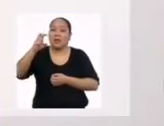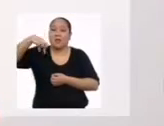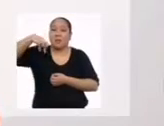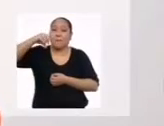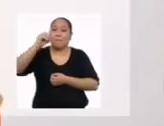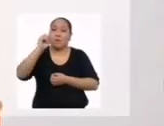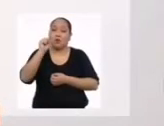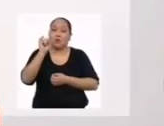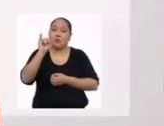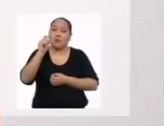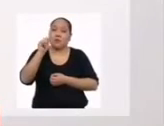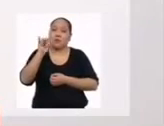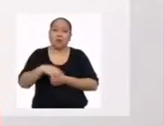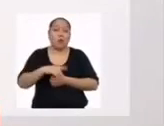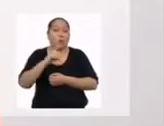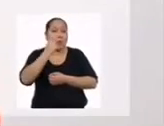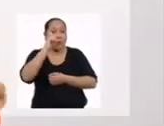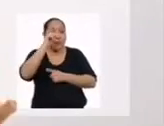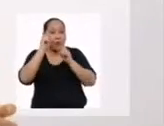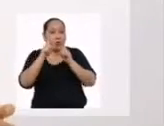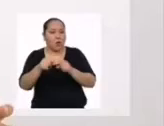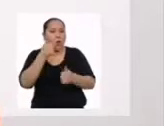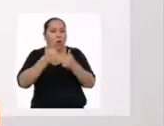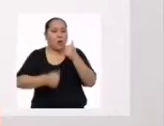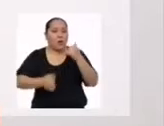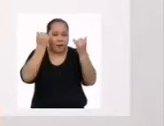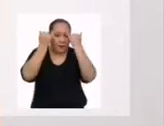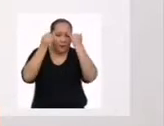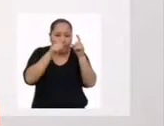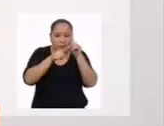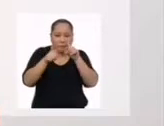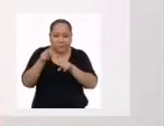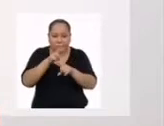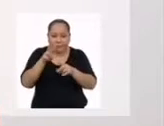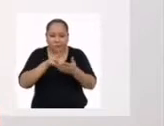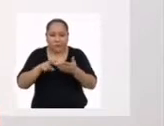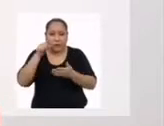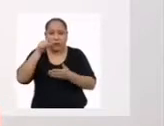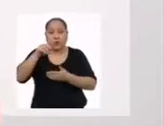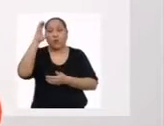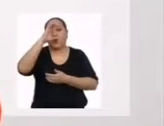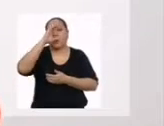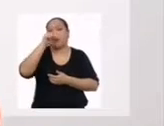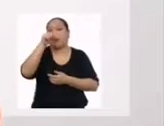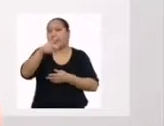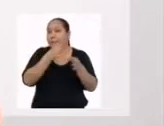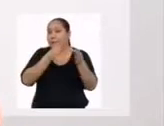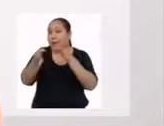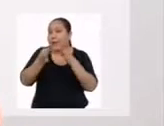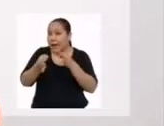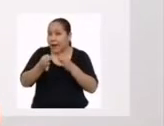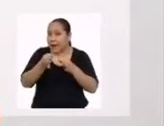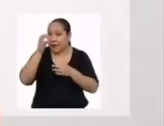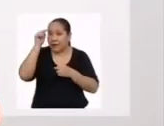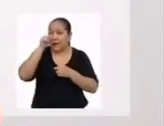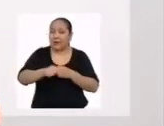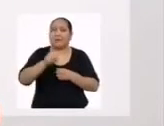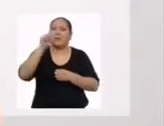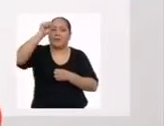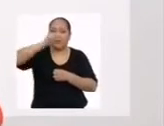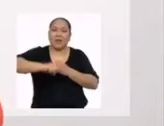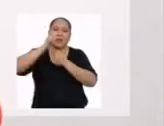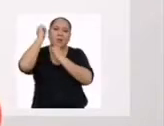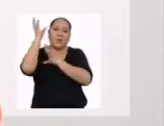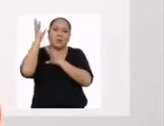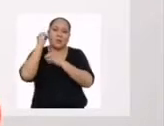debes preguntarte y reconocer es cuál es la intención que hay detrás. Si lo que busca es explicar algo, sí es un texto expositivo. Sin